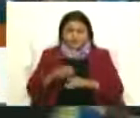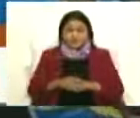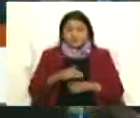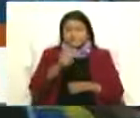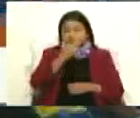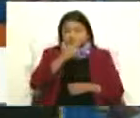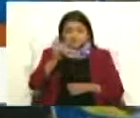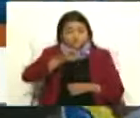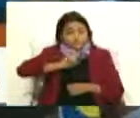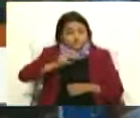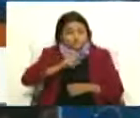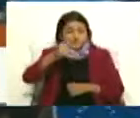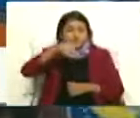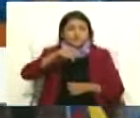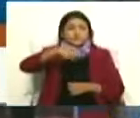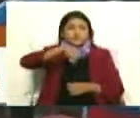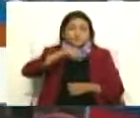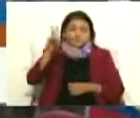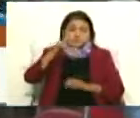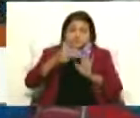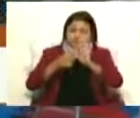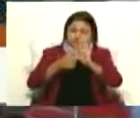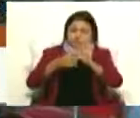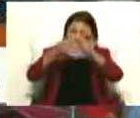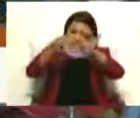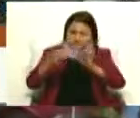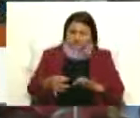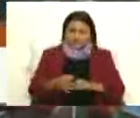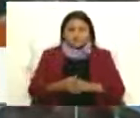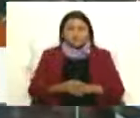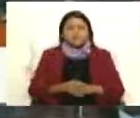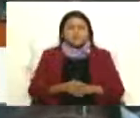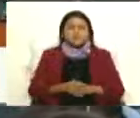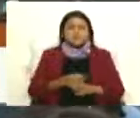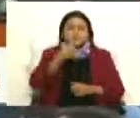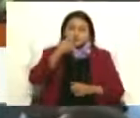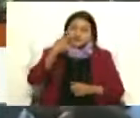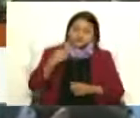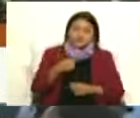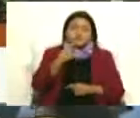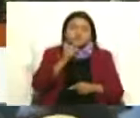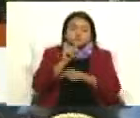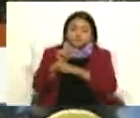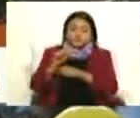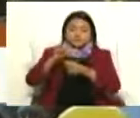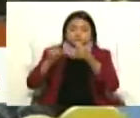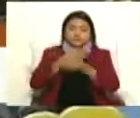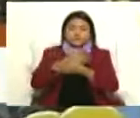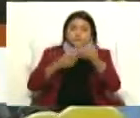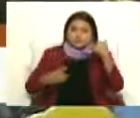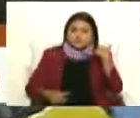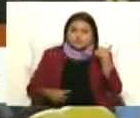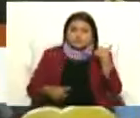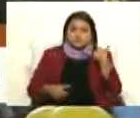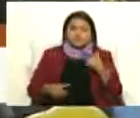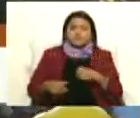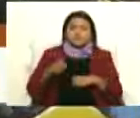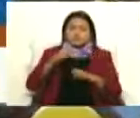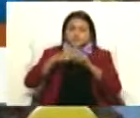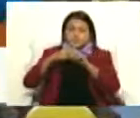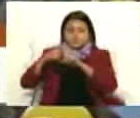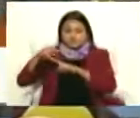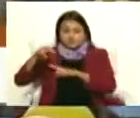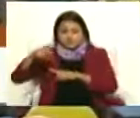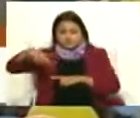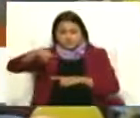Venezuela. Estamos dando ejemplo. Y ayer le dijimos al vicepresidente de la ExxonMobil, no te metas con las mujeres